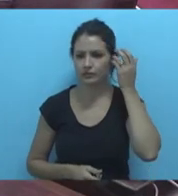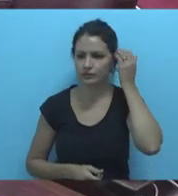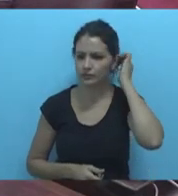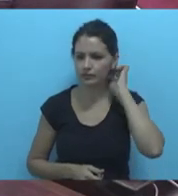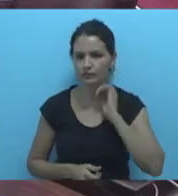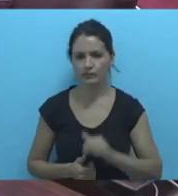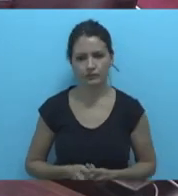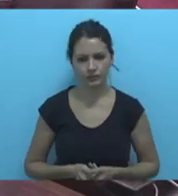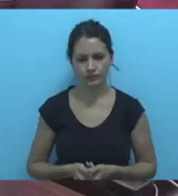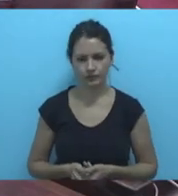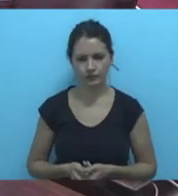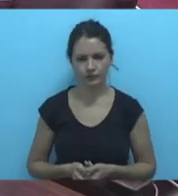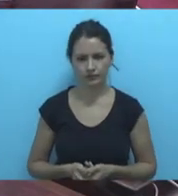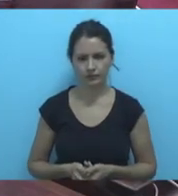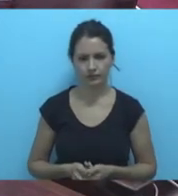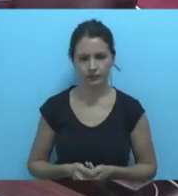Diputada Donet.